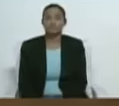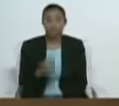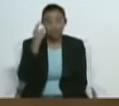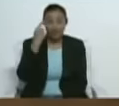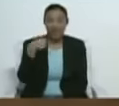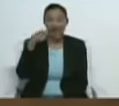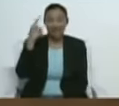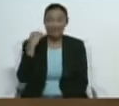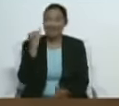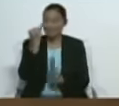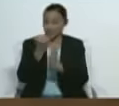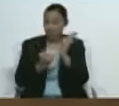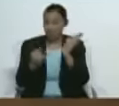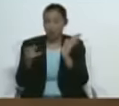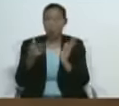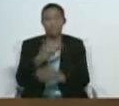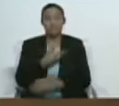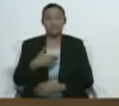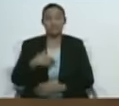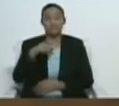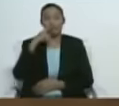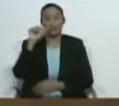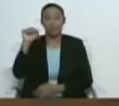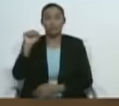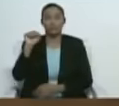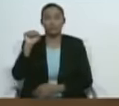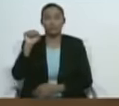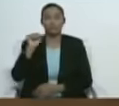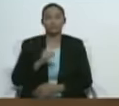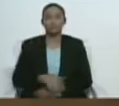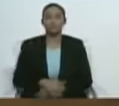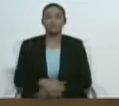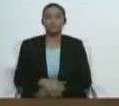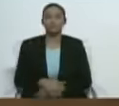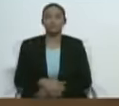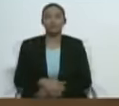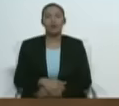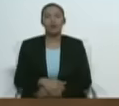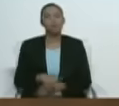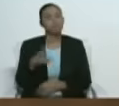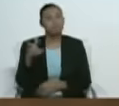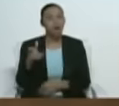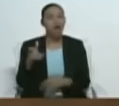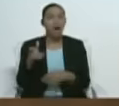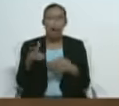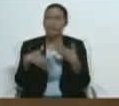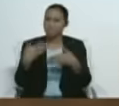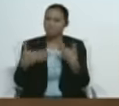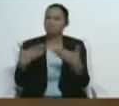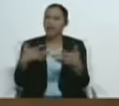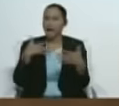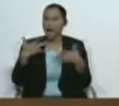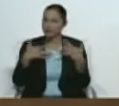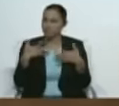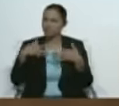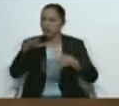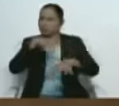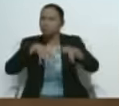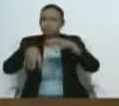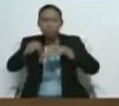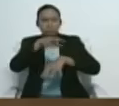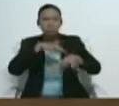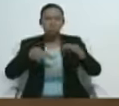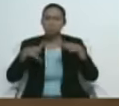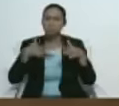Maduro ocurrió que durante el desarrollo de esa concentración con con motivo de su